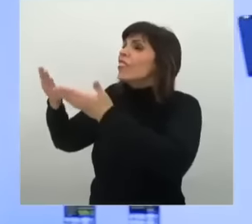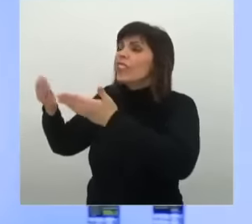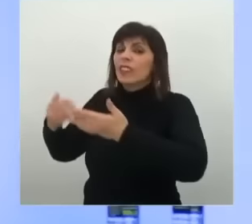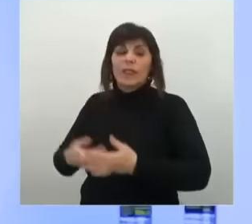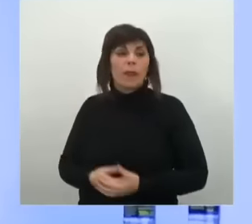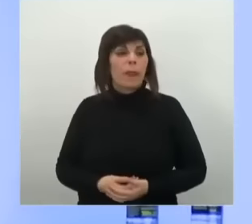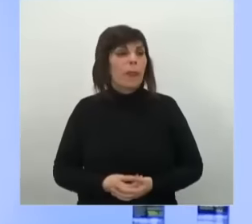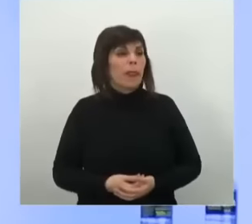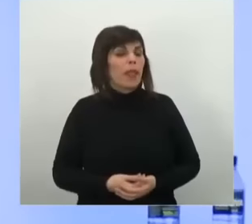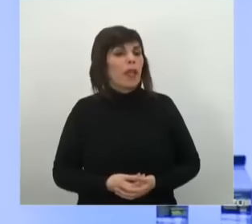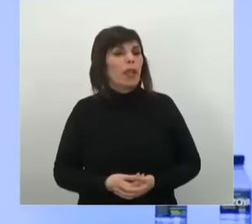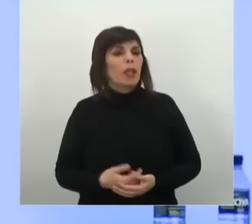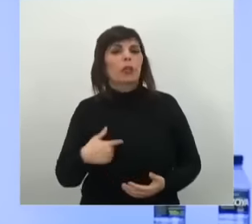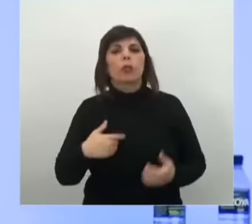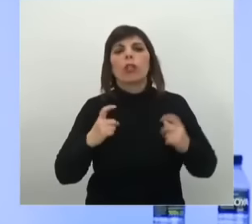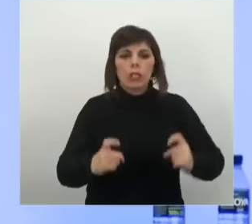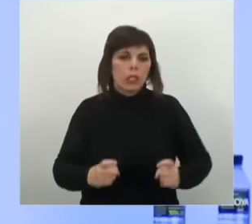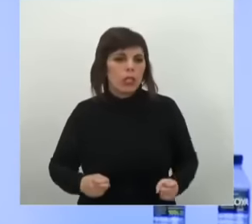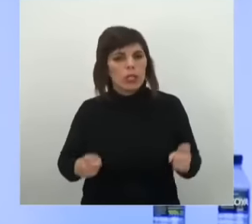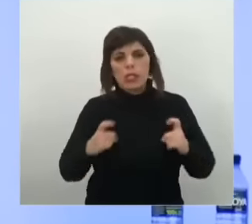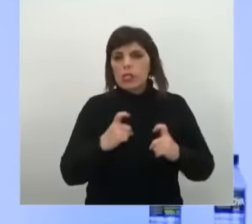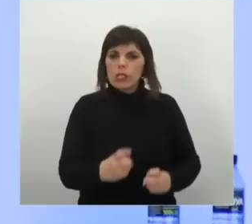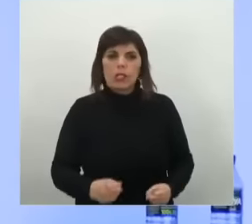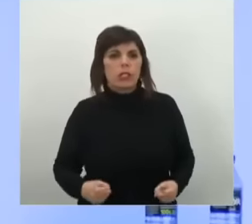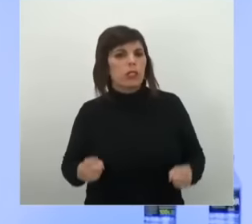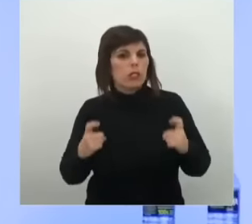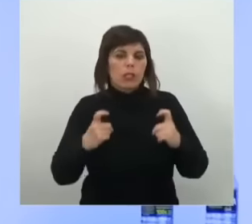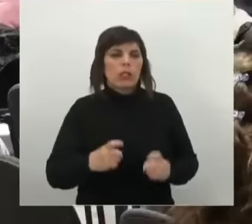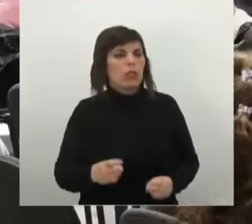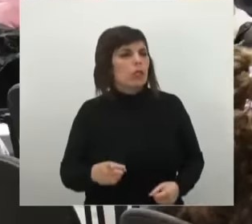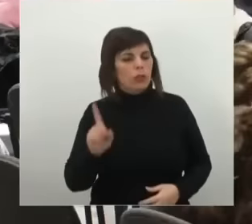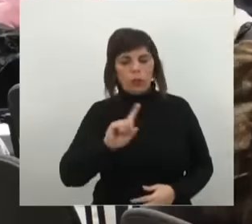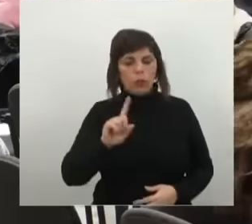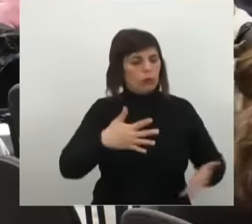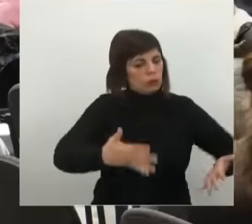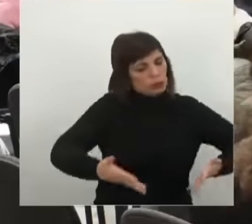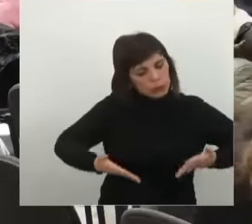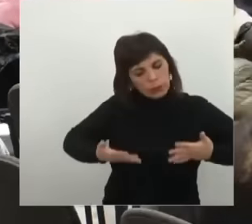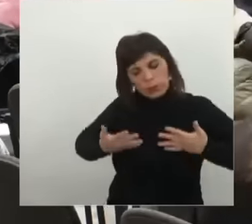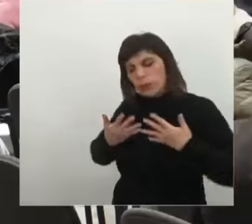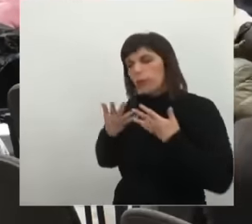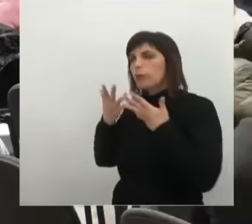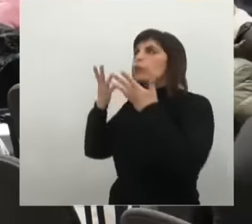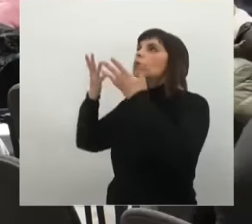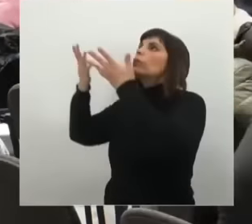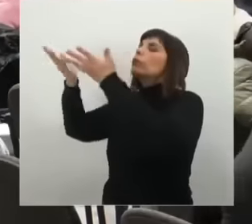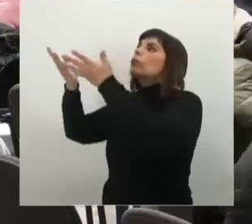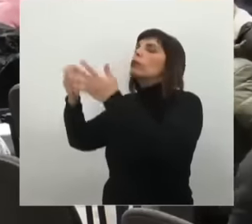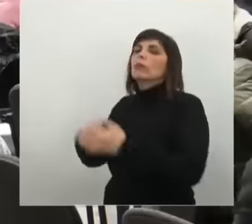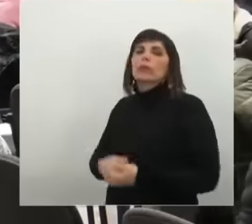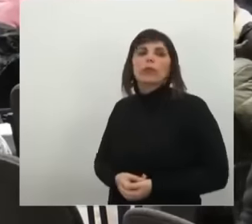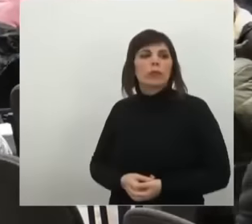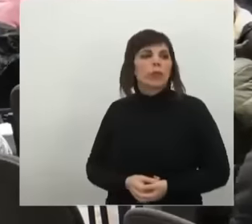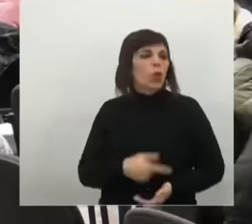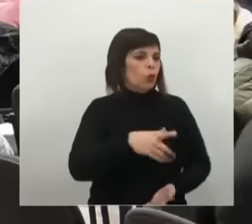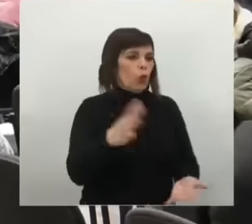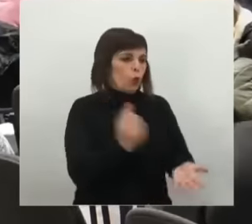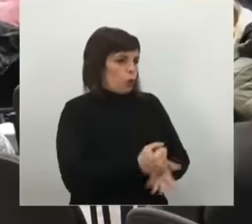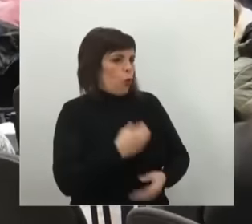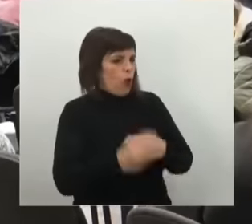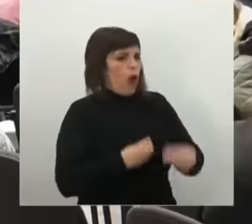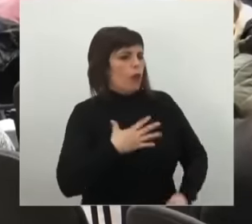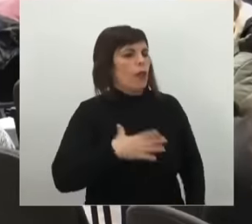no pelees más no seas más rígido entrega no creas que puedes hacerlo todo